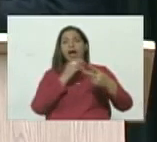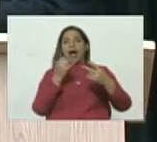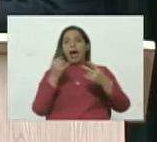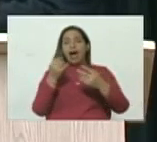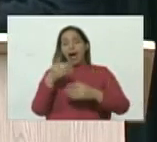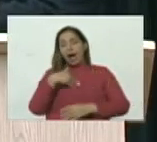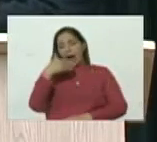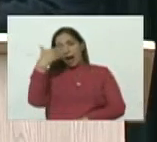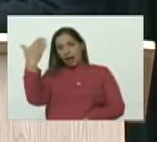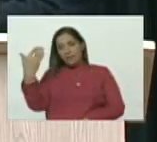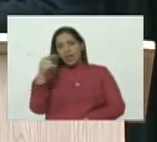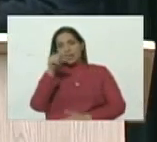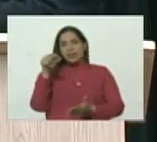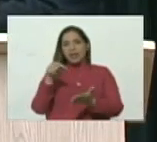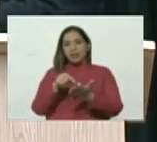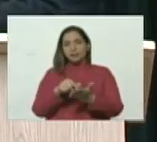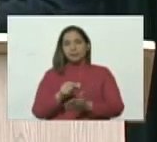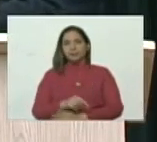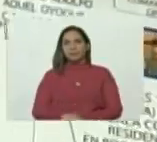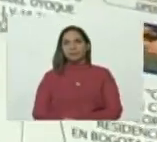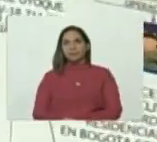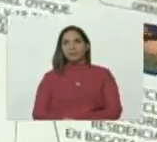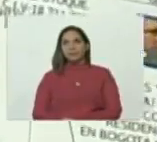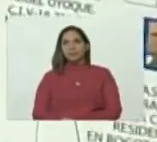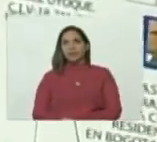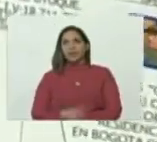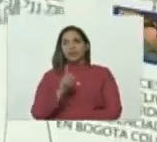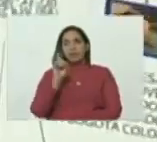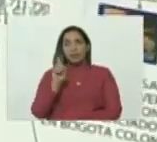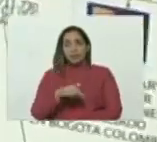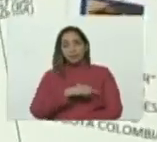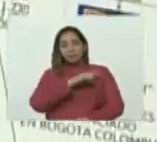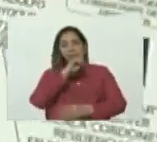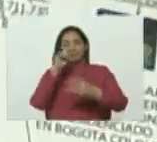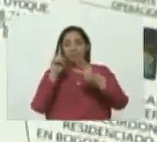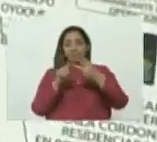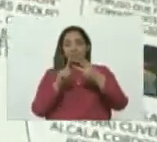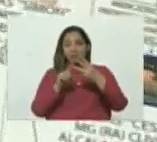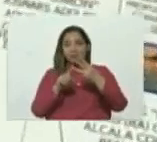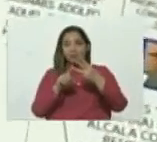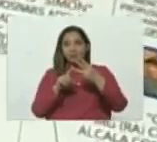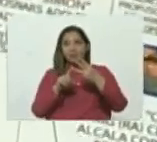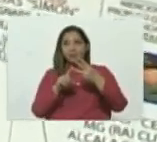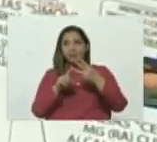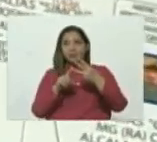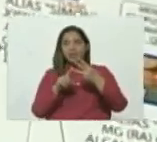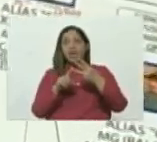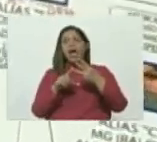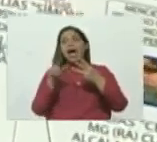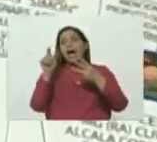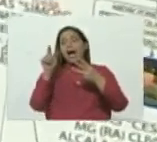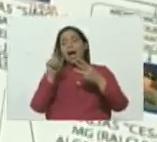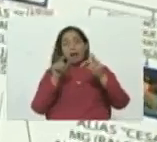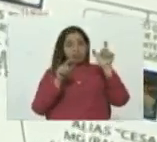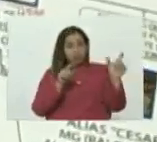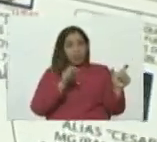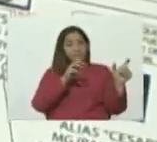e israelíes. Además de eso, después señala algo interesante, que alias Mariscal